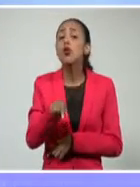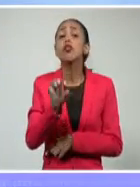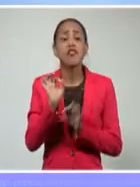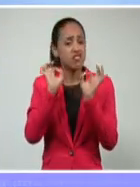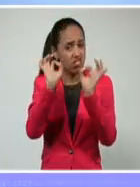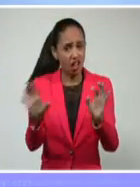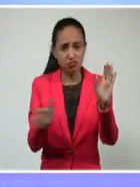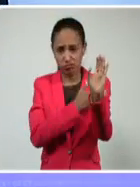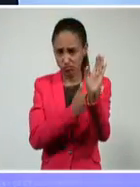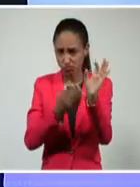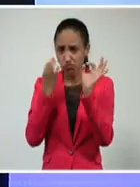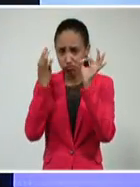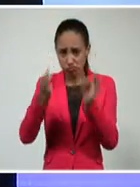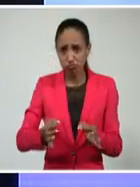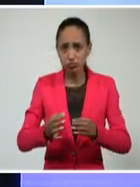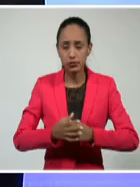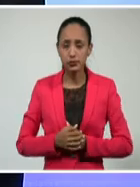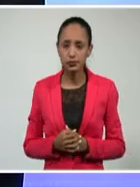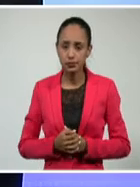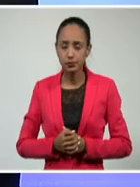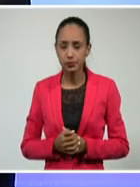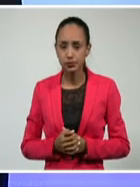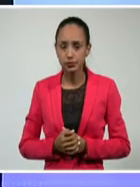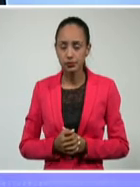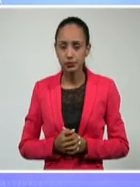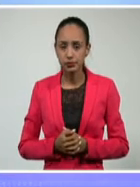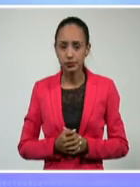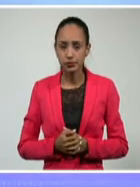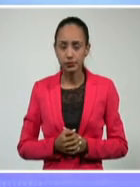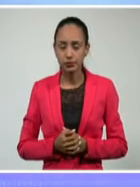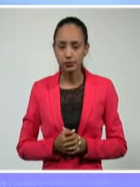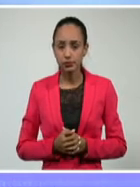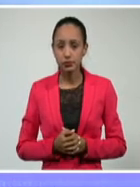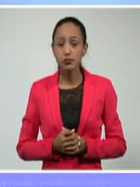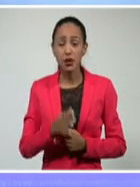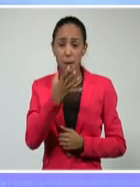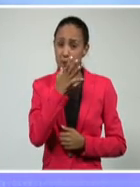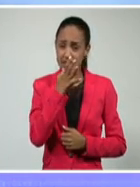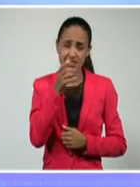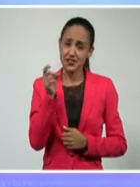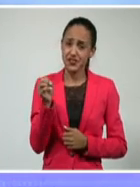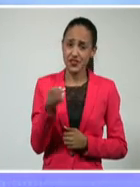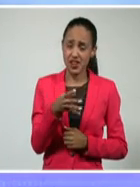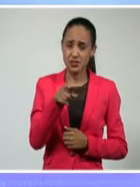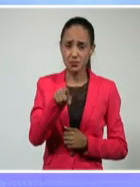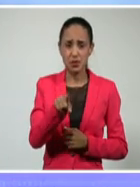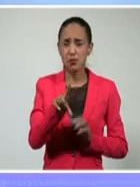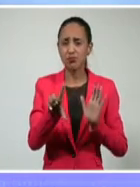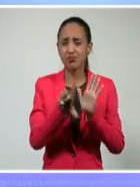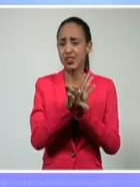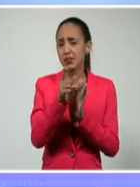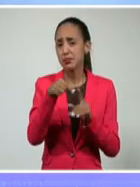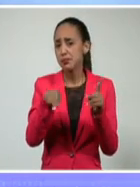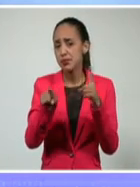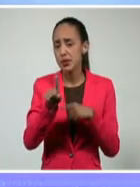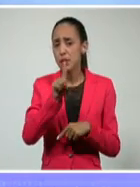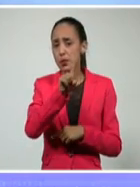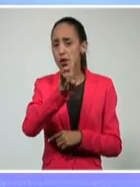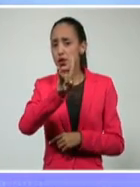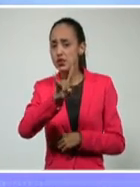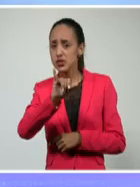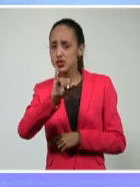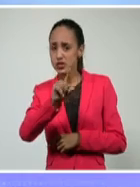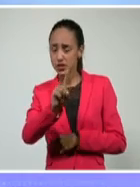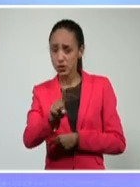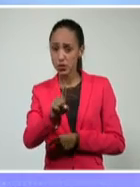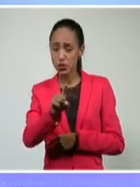parece ficción, pero no lo es el memorándum secreto desclasificado en 1991 que el entonces subsecretario de